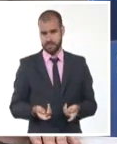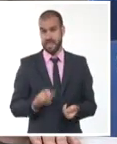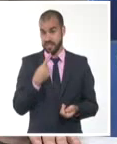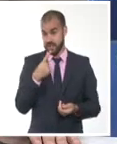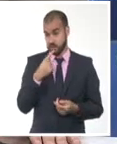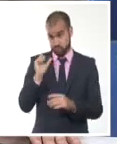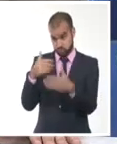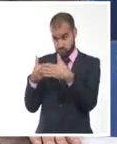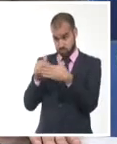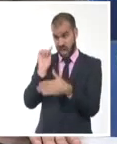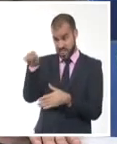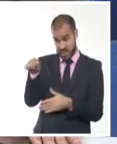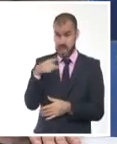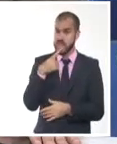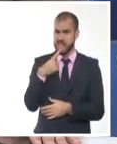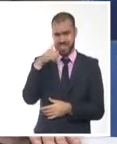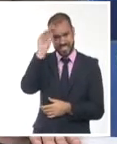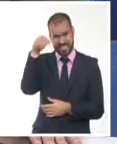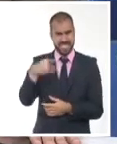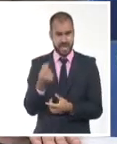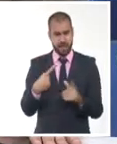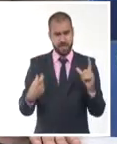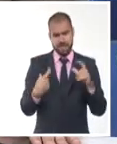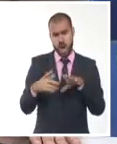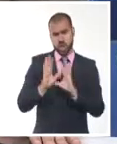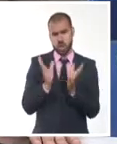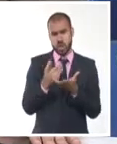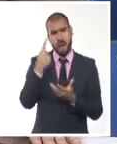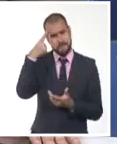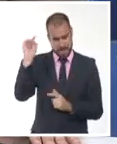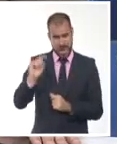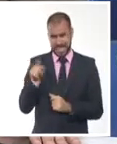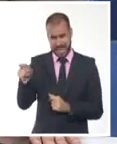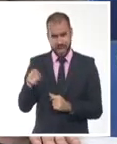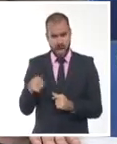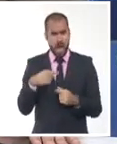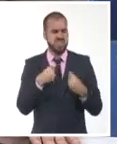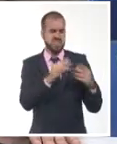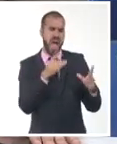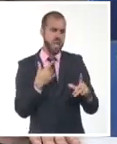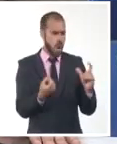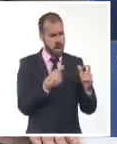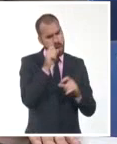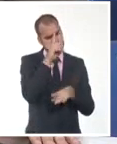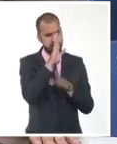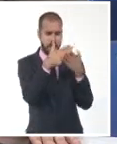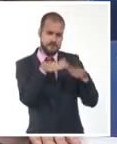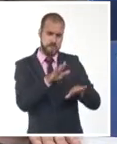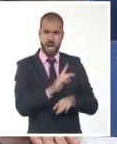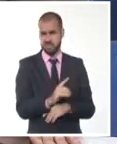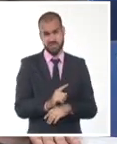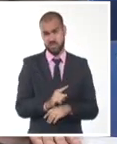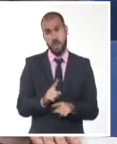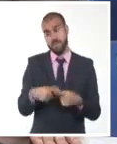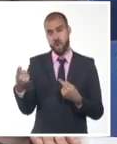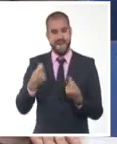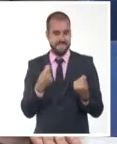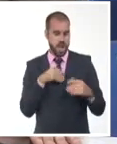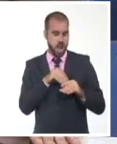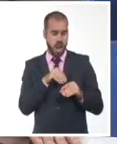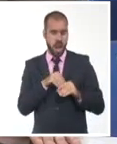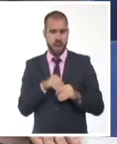a los conflictos armados. Imagínense a las grandes corporaciones energéticas renunciando a las tecnologías contaminantes, a las